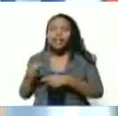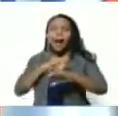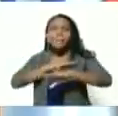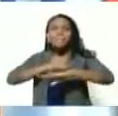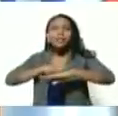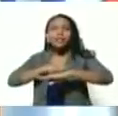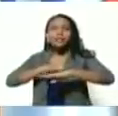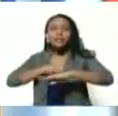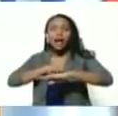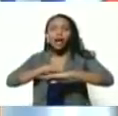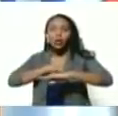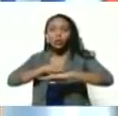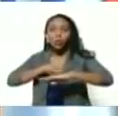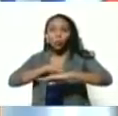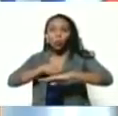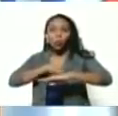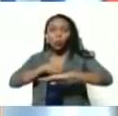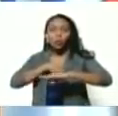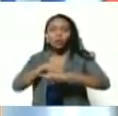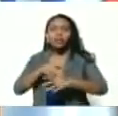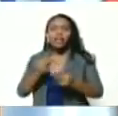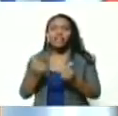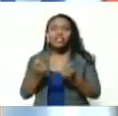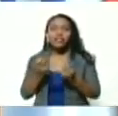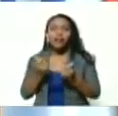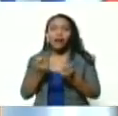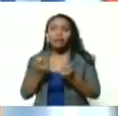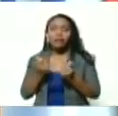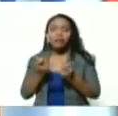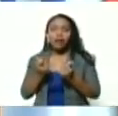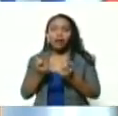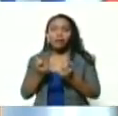Ministerio de Finanzas.